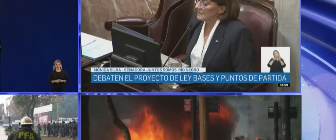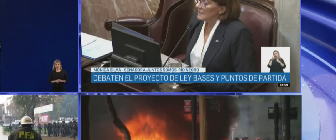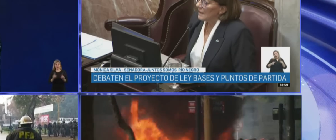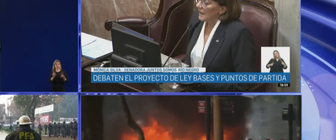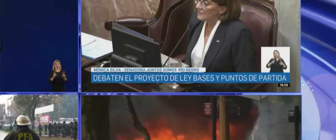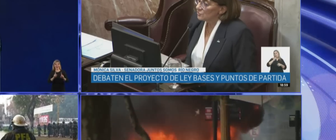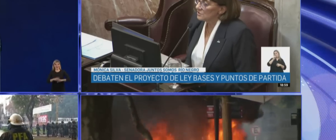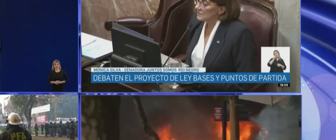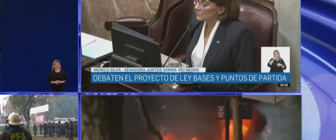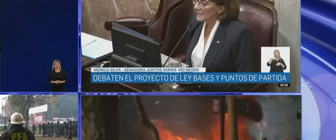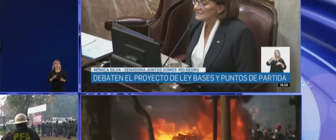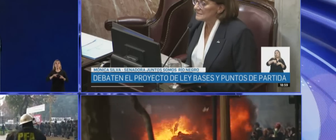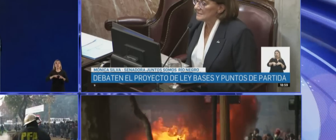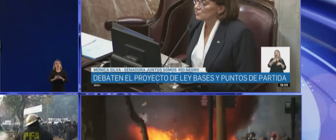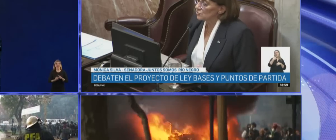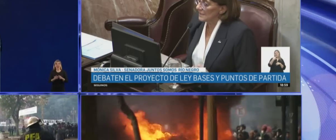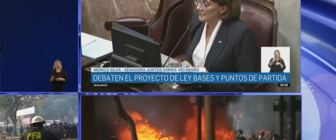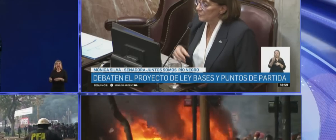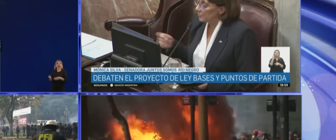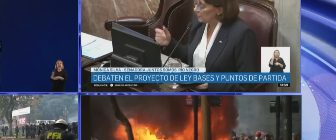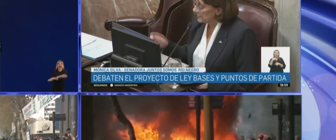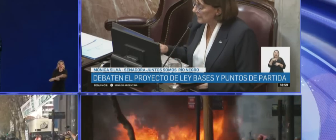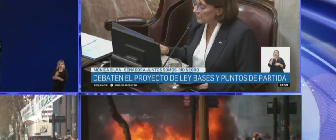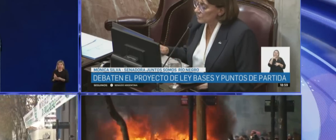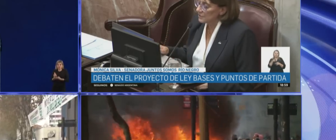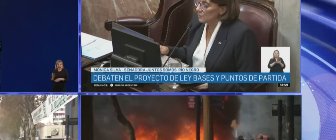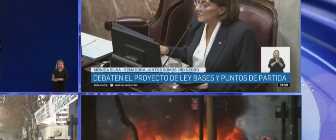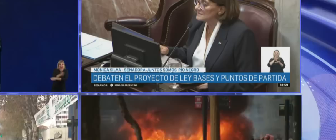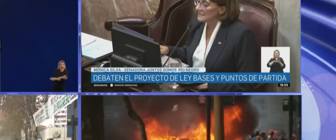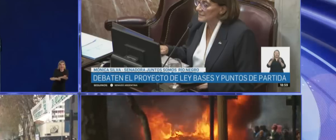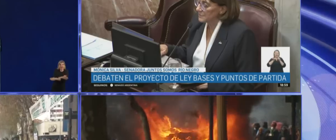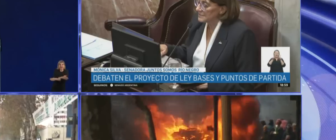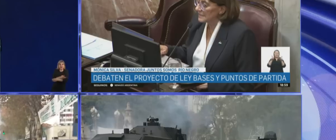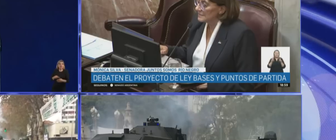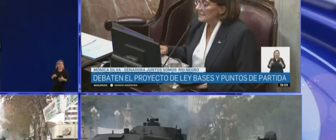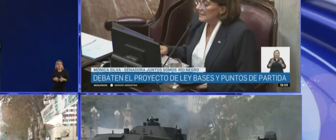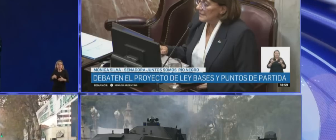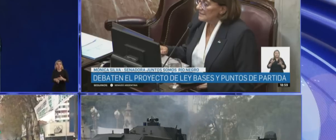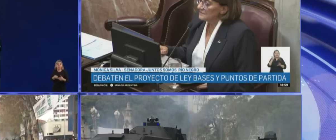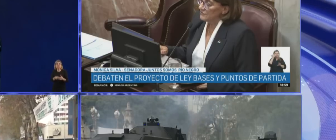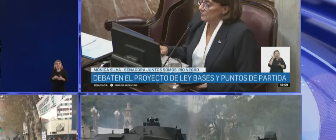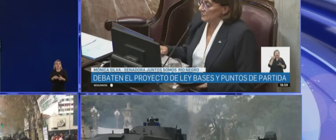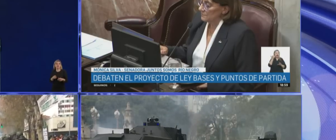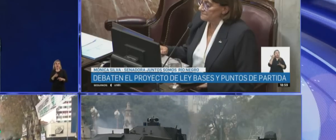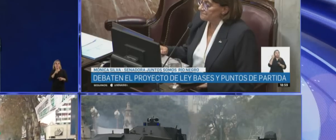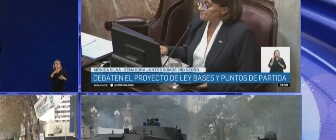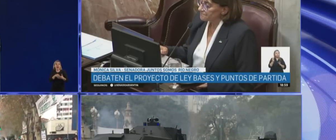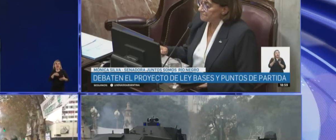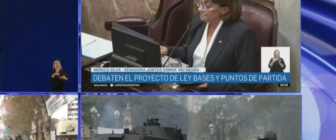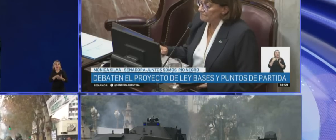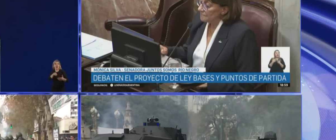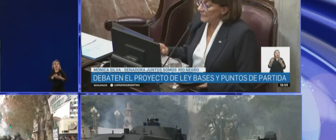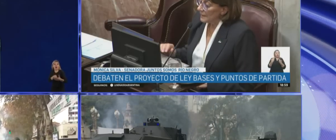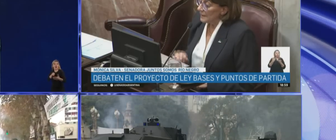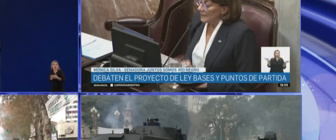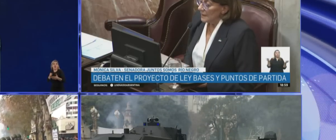política, desde antes de asumir, nos ha puesto palos en la rueda. Nos pusieron palos en la rueda terminando